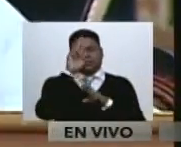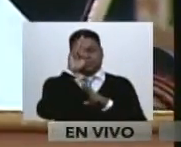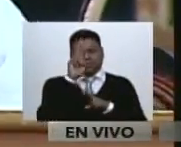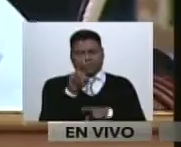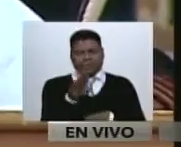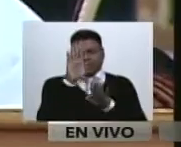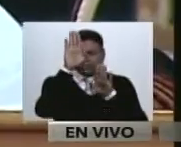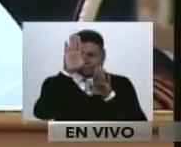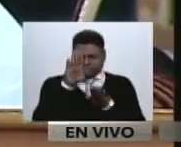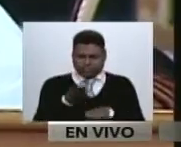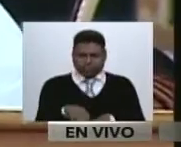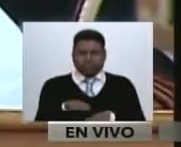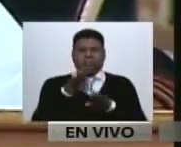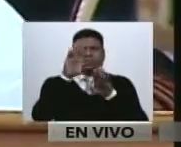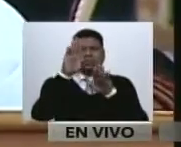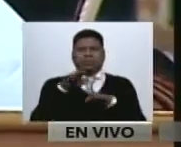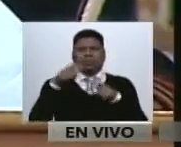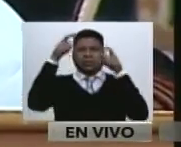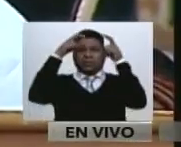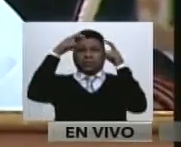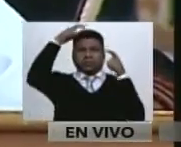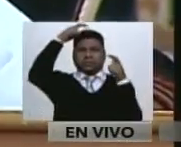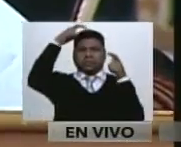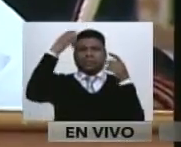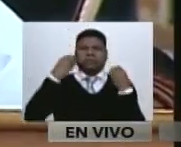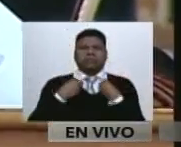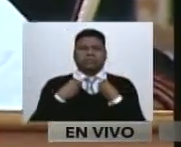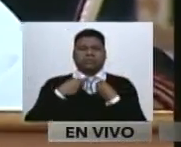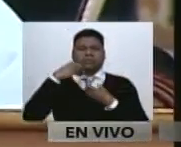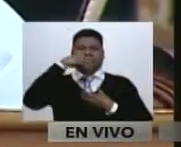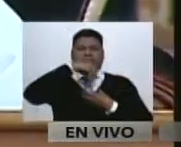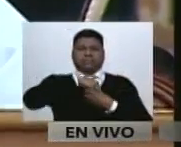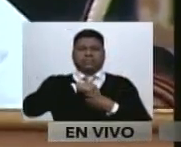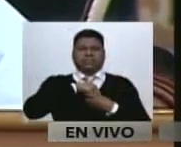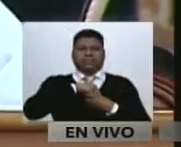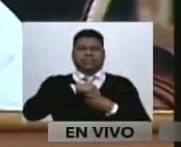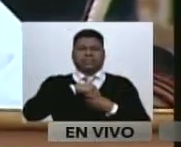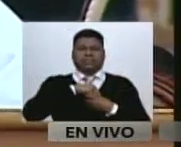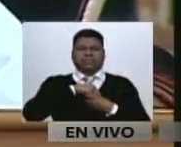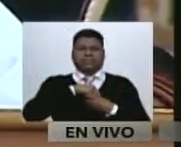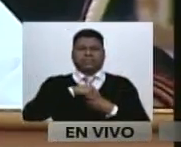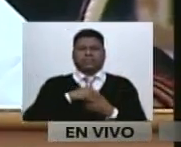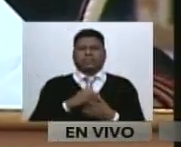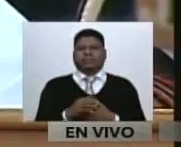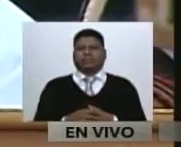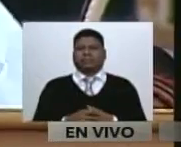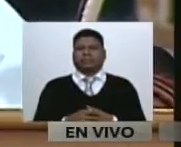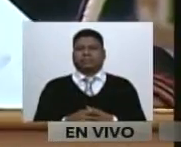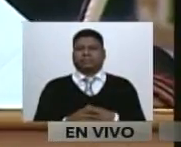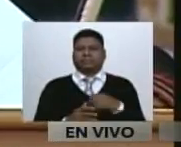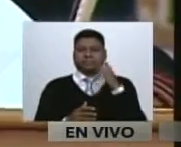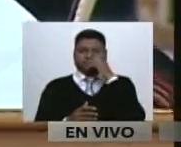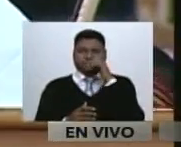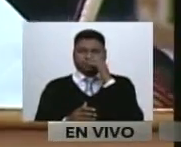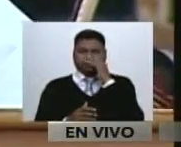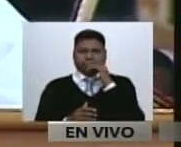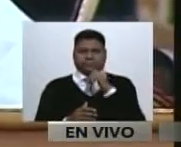hombre que vive en nosotros, porque cada uno de nosotros es Chávez,